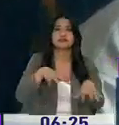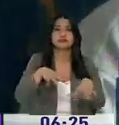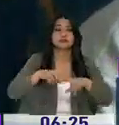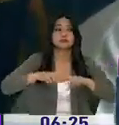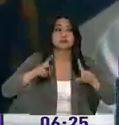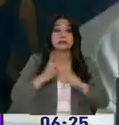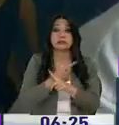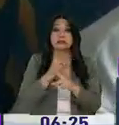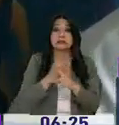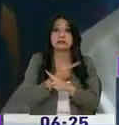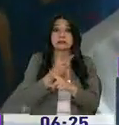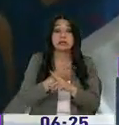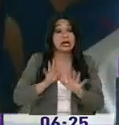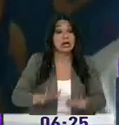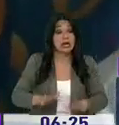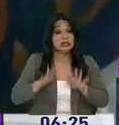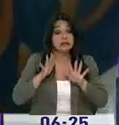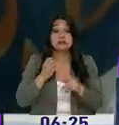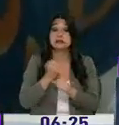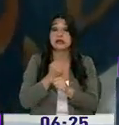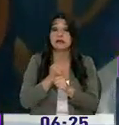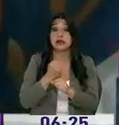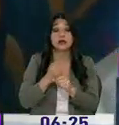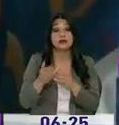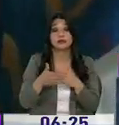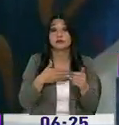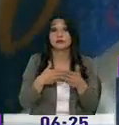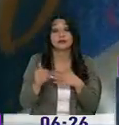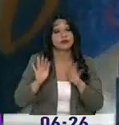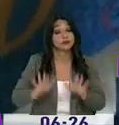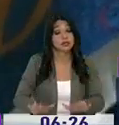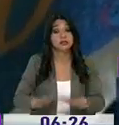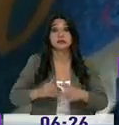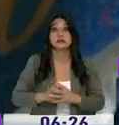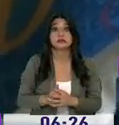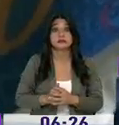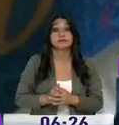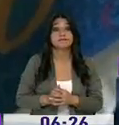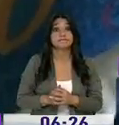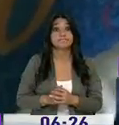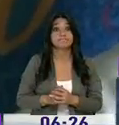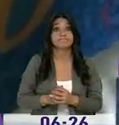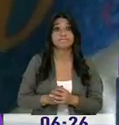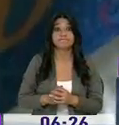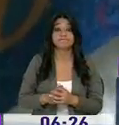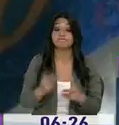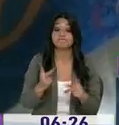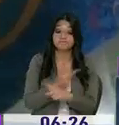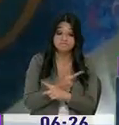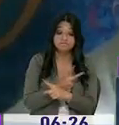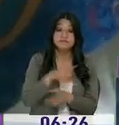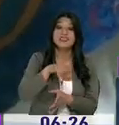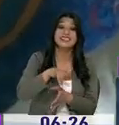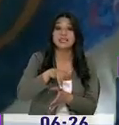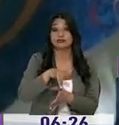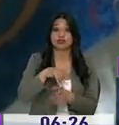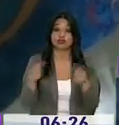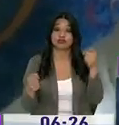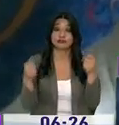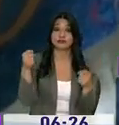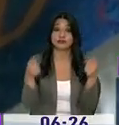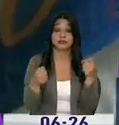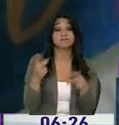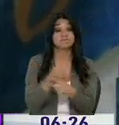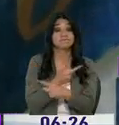peligroso, ¿no? Y así nos toca trabajar, sí nos toca trabajar. Nosotros nos arriesgamos siempre, es peligro